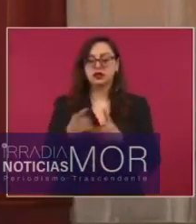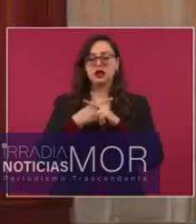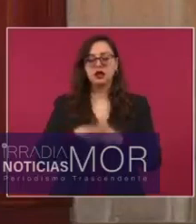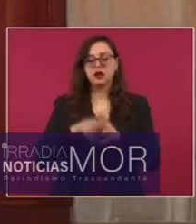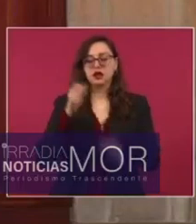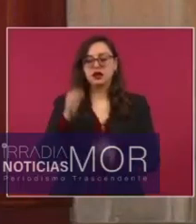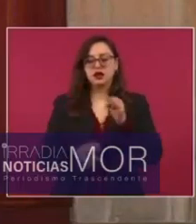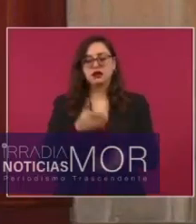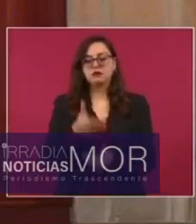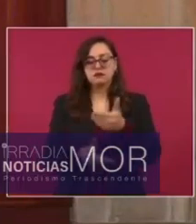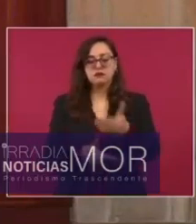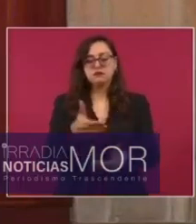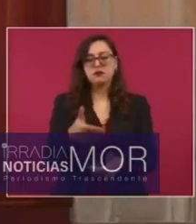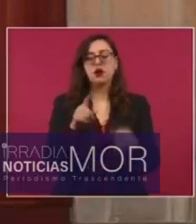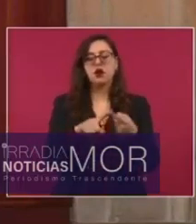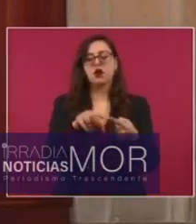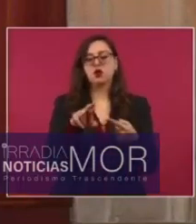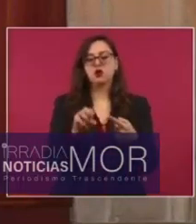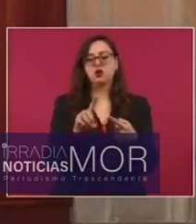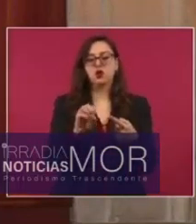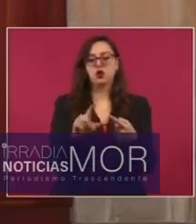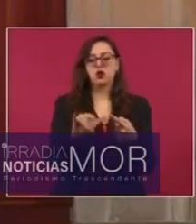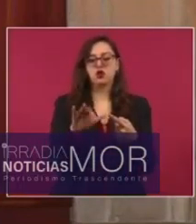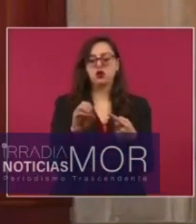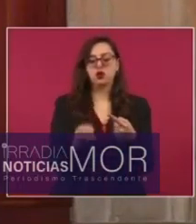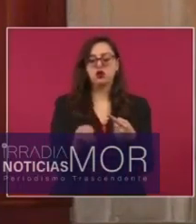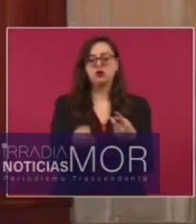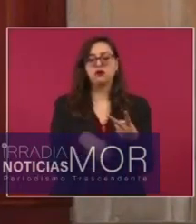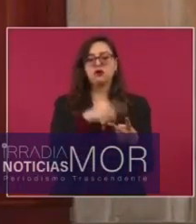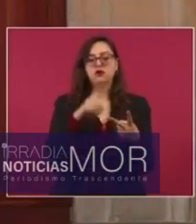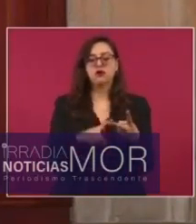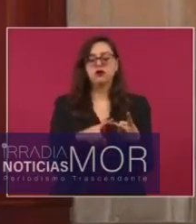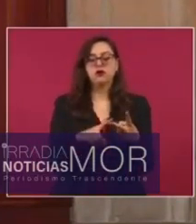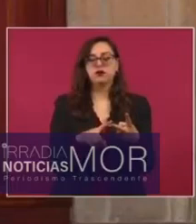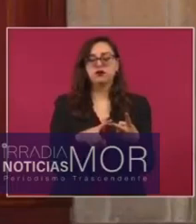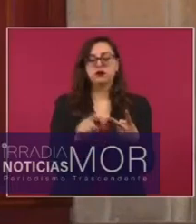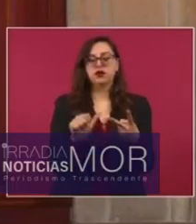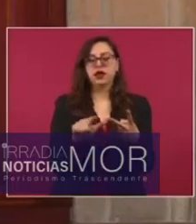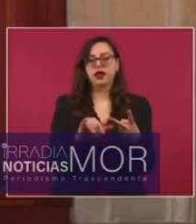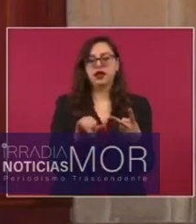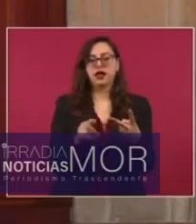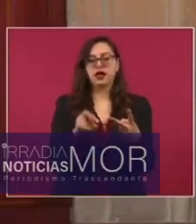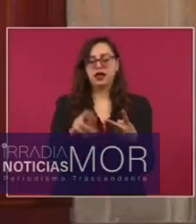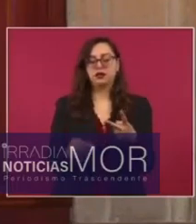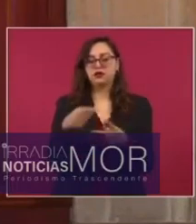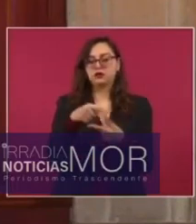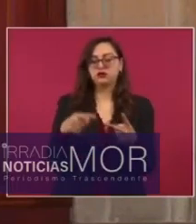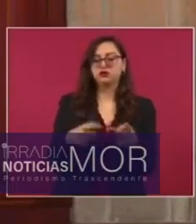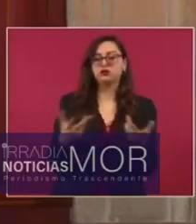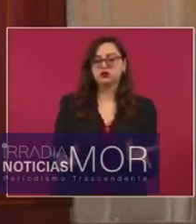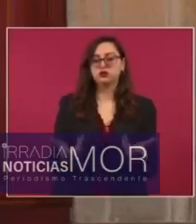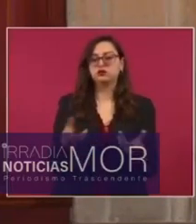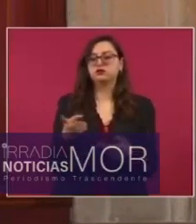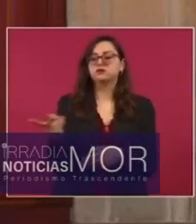la vida también violentamente, pues ya tenemos detenidos, y pues tuvimos ahí que responder, tuvimos